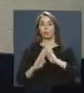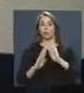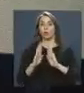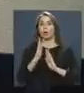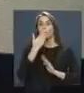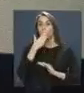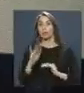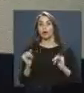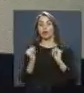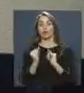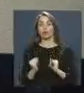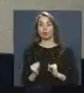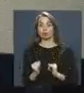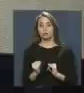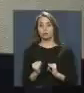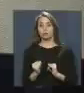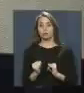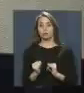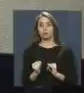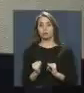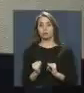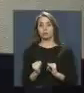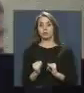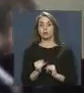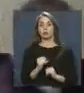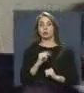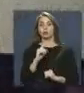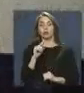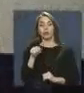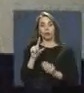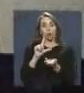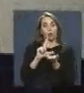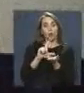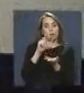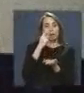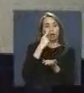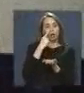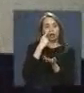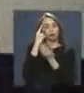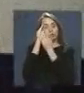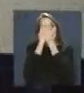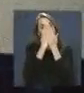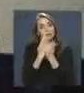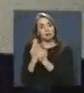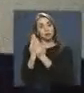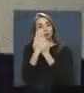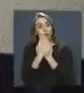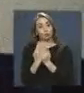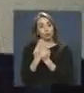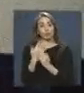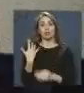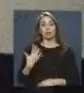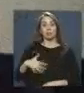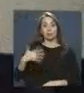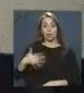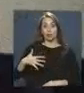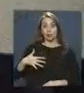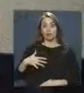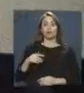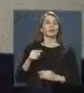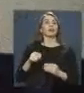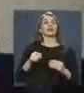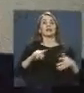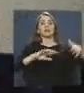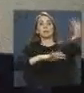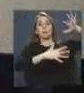mejor modo posible uno de los más conocidos, más estudiados y más importantes ecosistemas